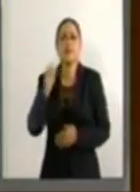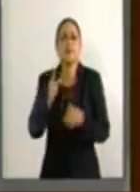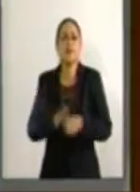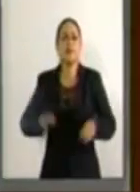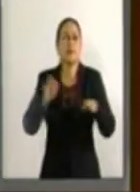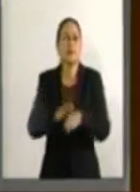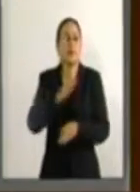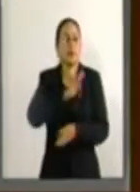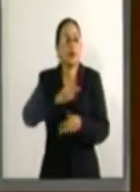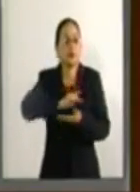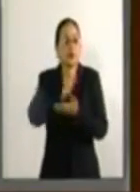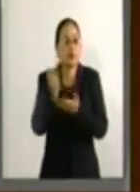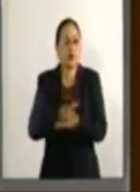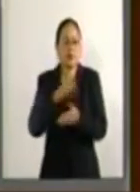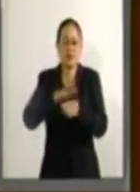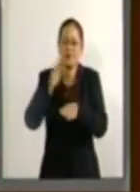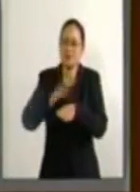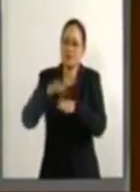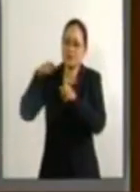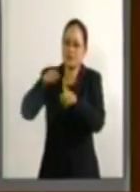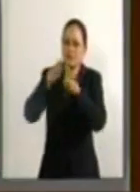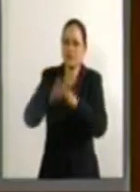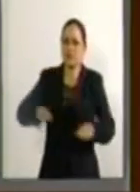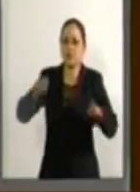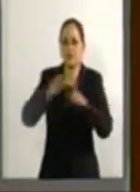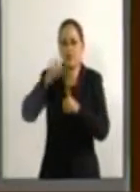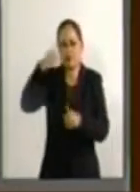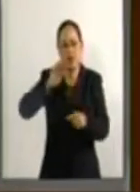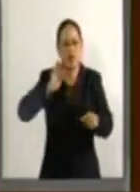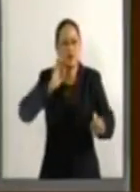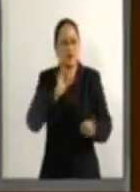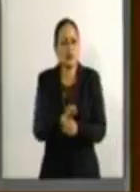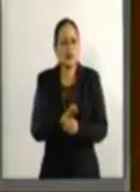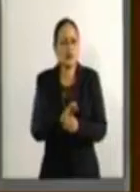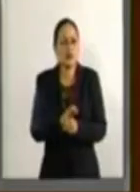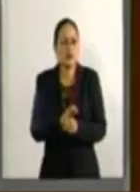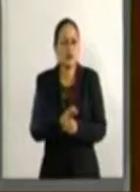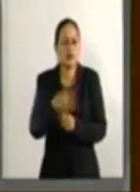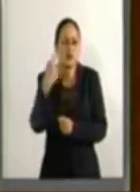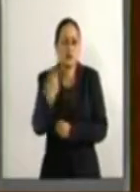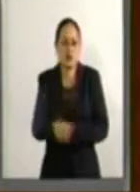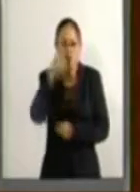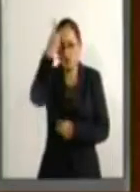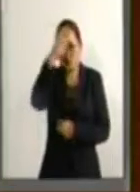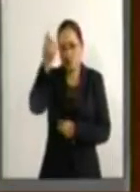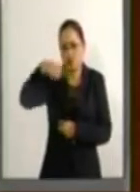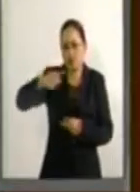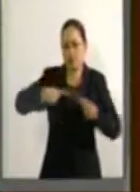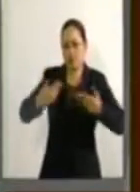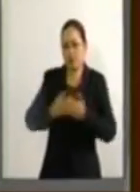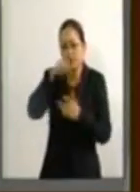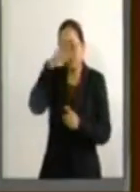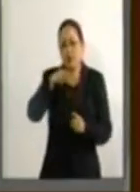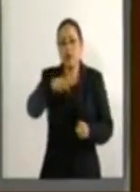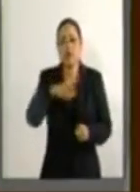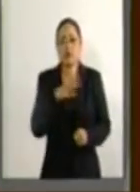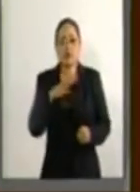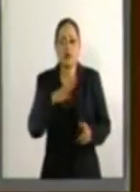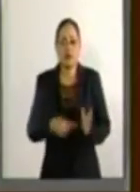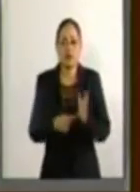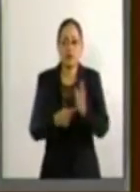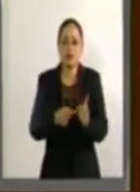emitir programas muy, muy, muy enfilados a la protección del patrimonio de nuestros connacionales. Por ejemplo, cuando un